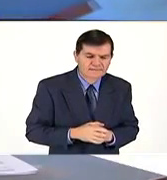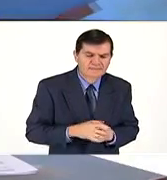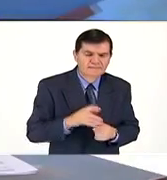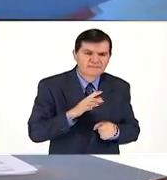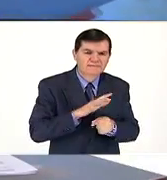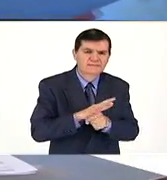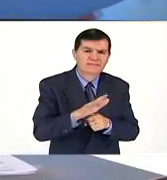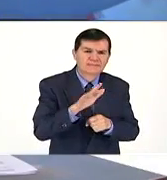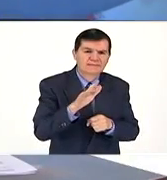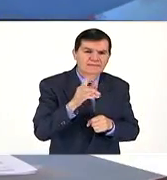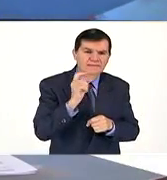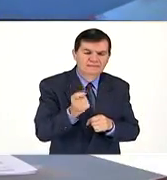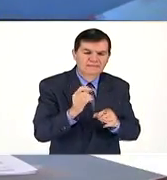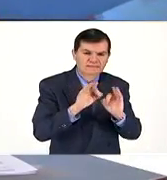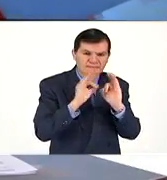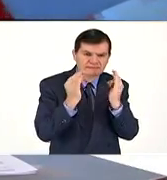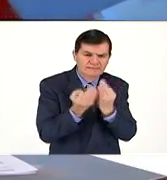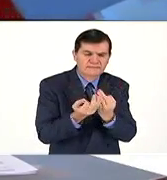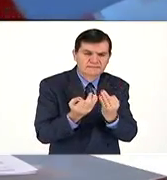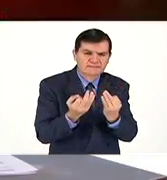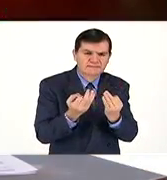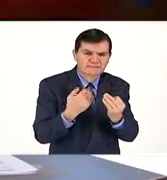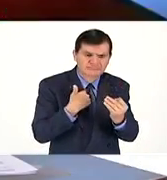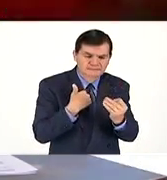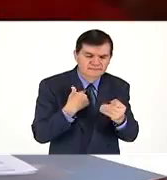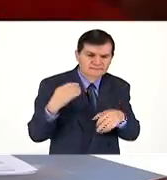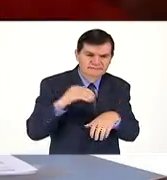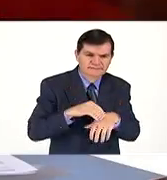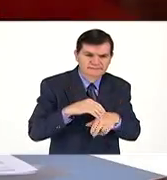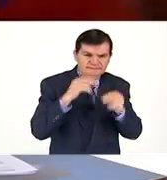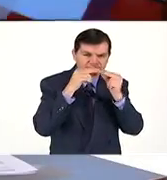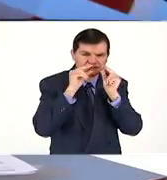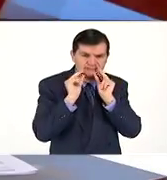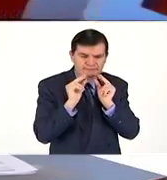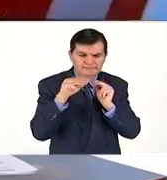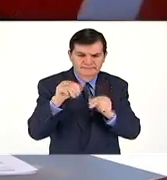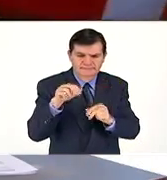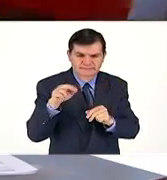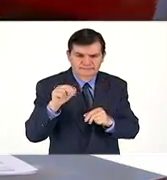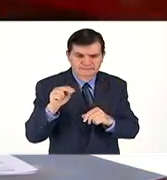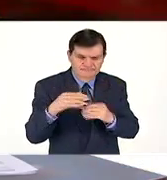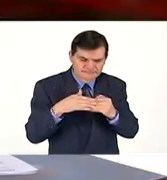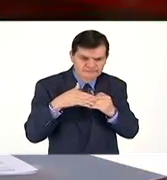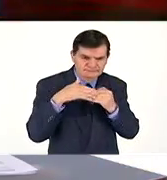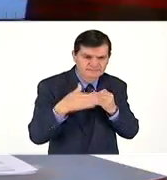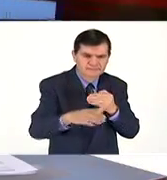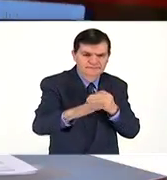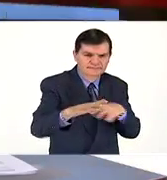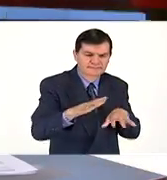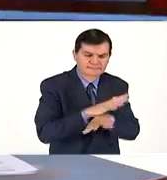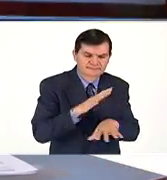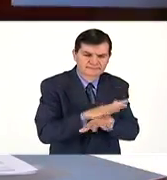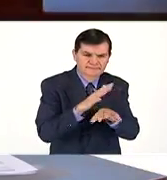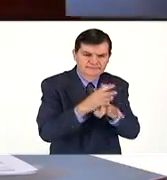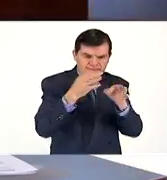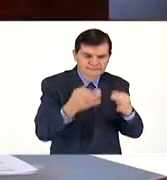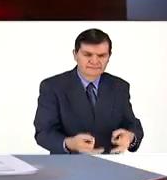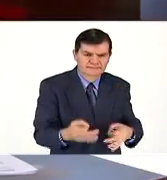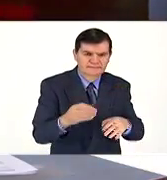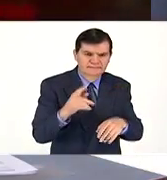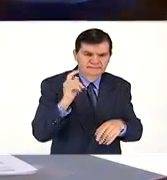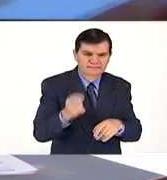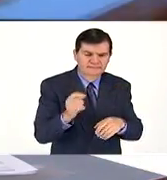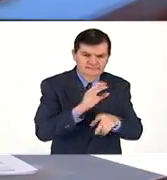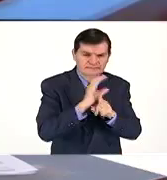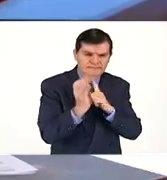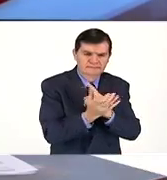¿Cuáles son las medidas que en un momento dado podría tomar Nicolás Maduro de aquí a que se hagan los cambios efectivos en lo que es